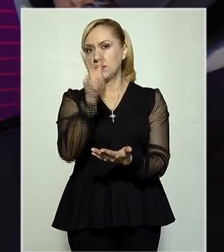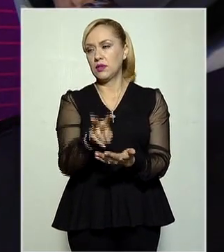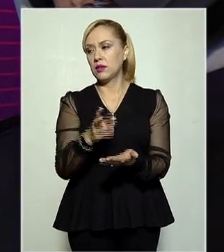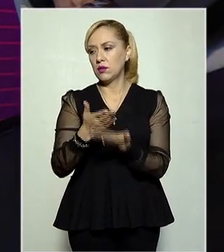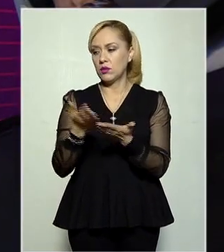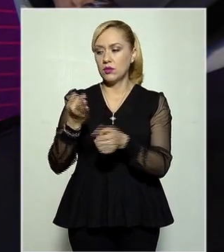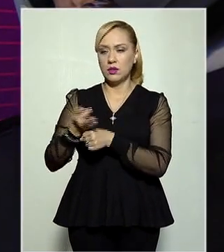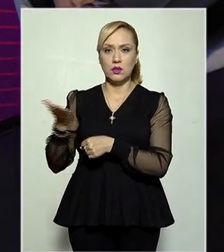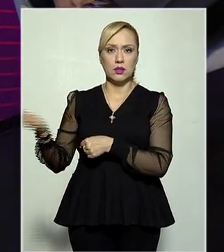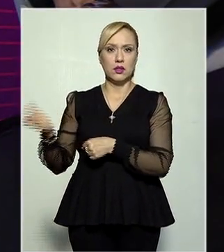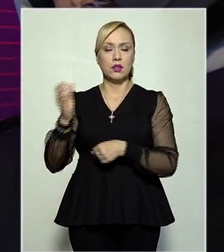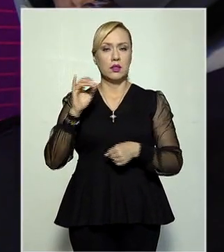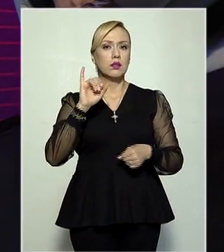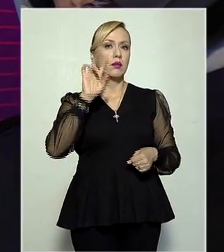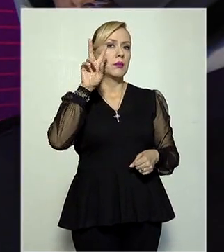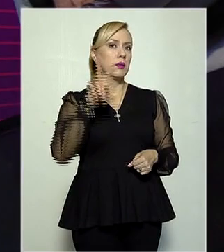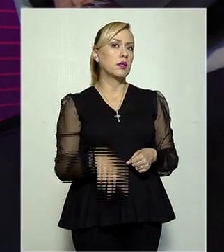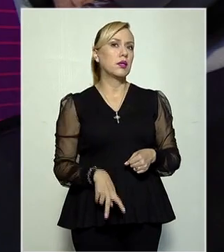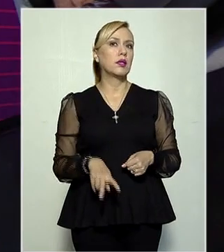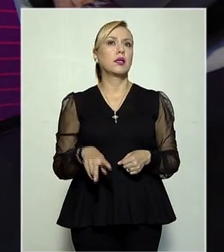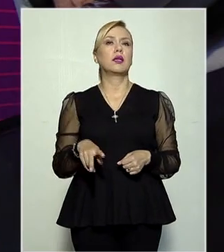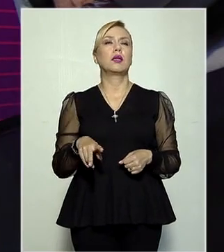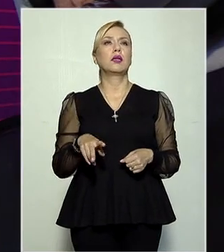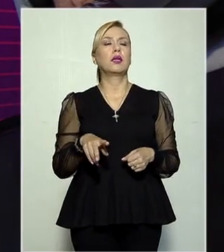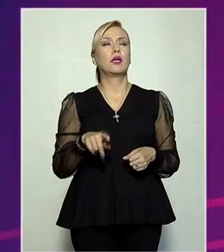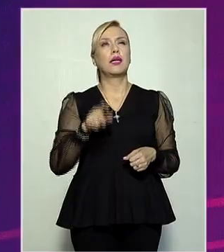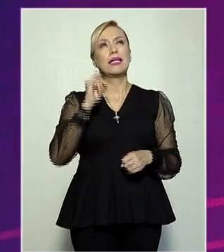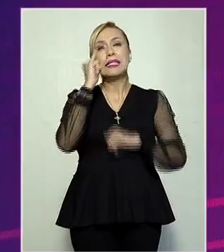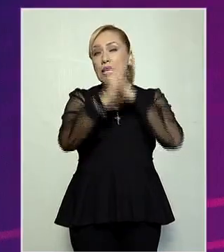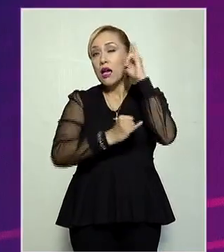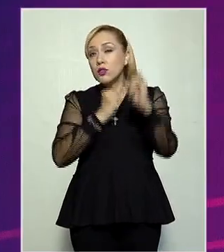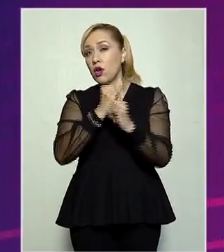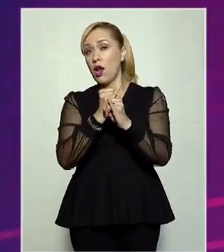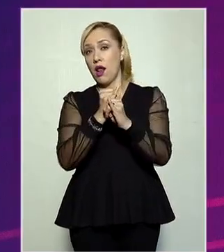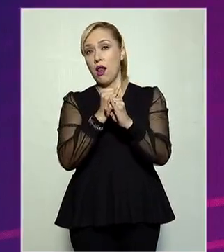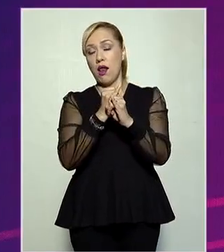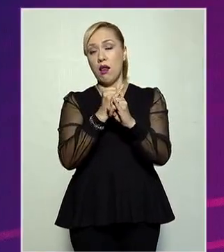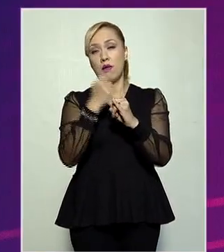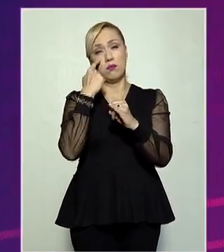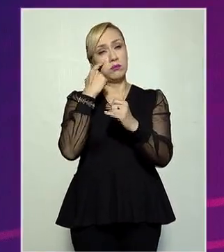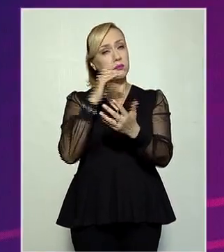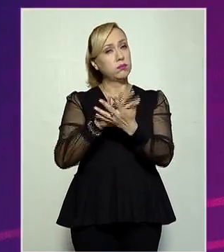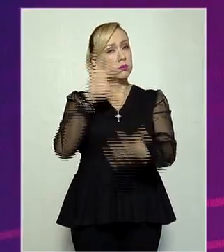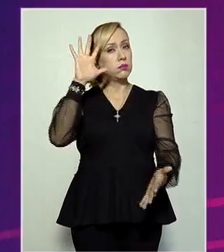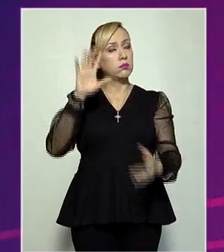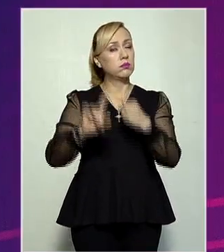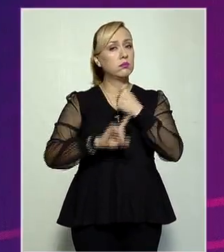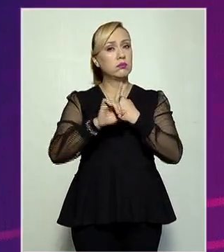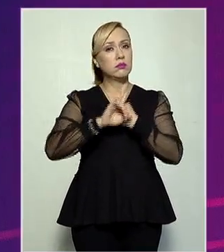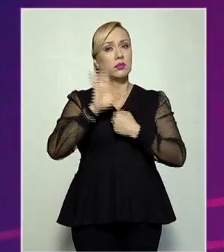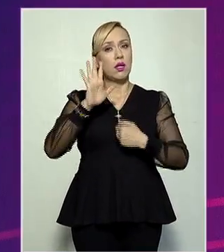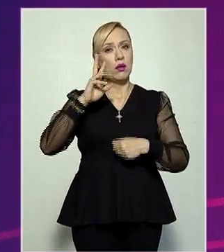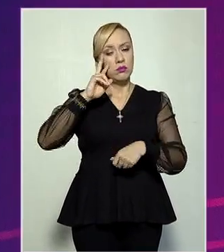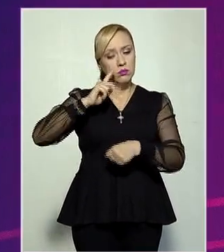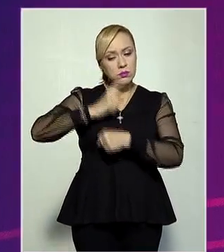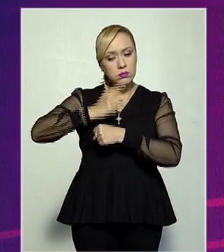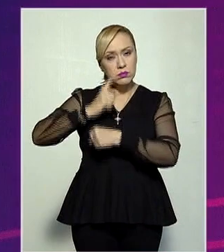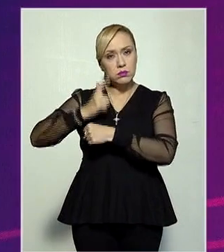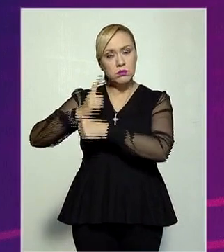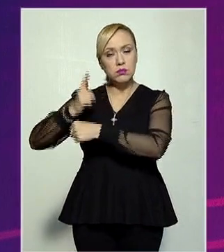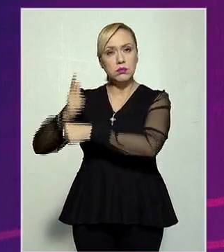Volga, esta división que hacía. A nivel internacional, la principal problemática que se ha estudiado o que se